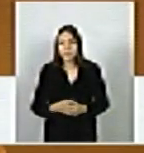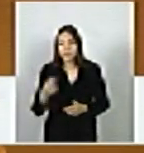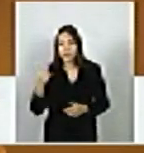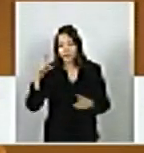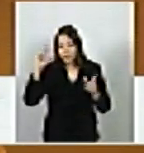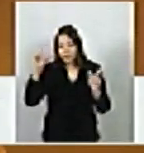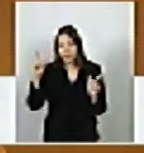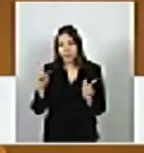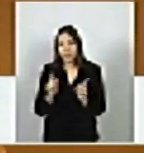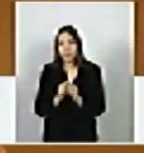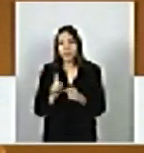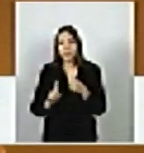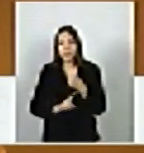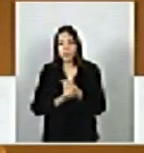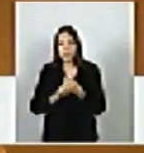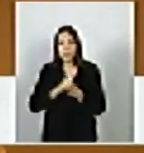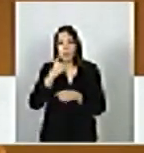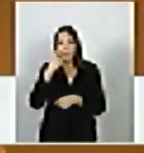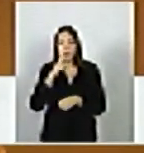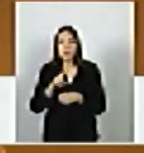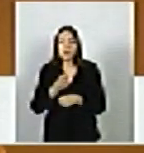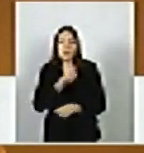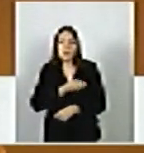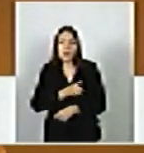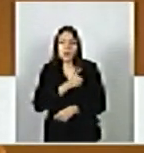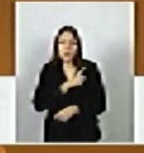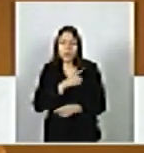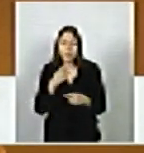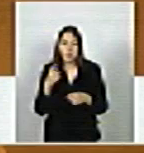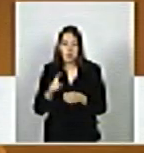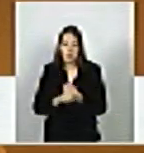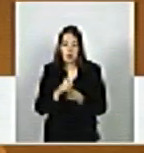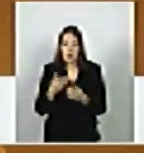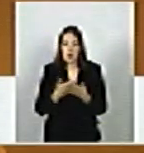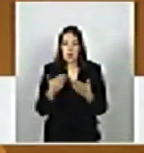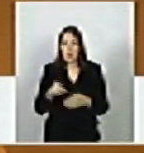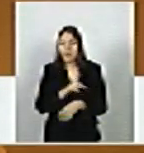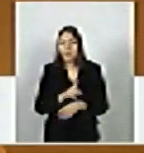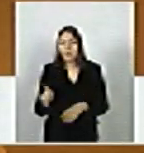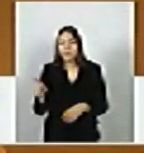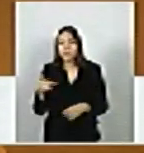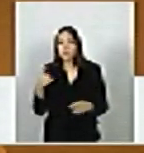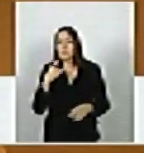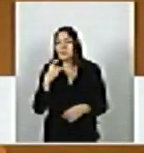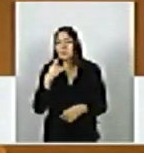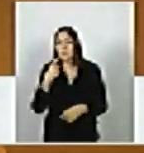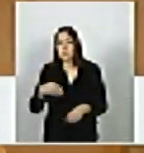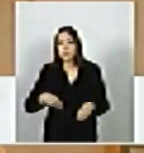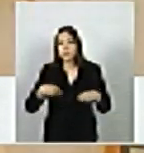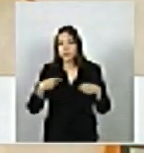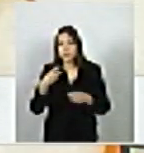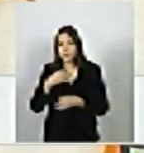los impactos en la salud de quienes hoy luchan por sus vidas. Es cuanto.